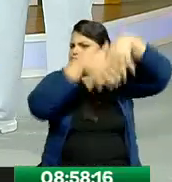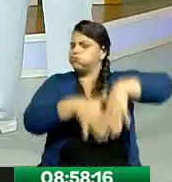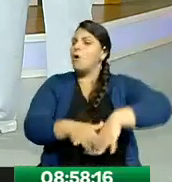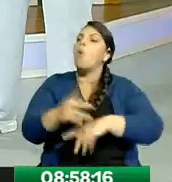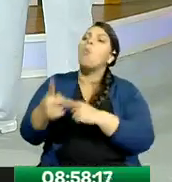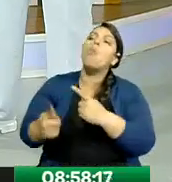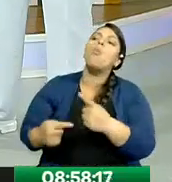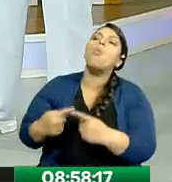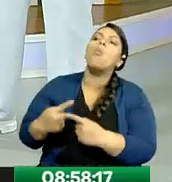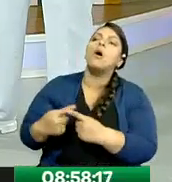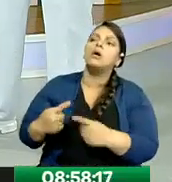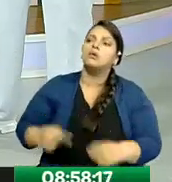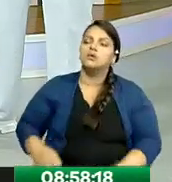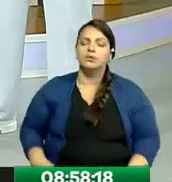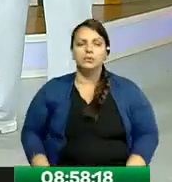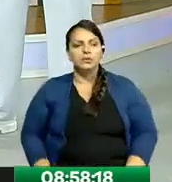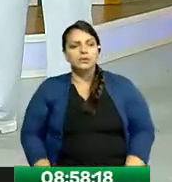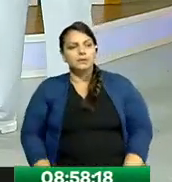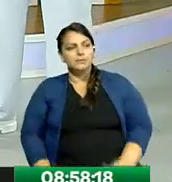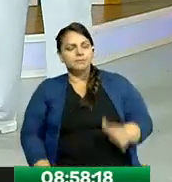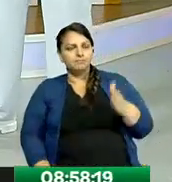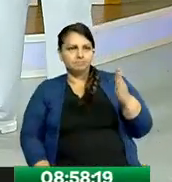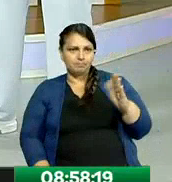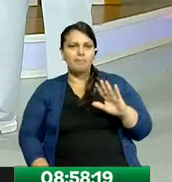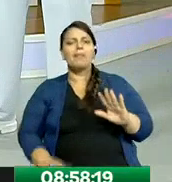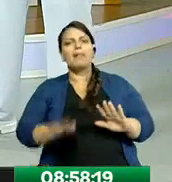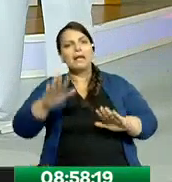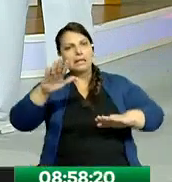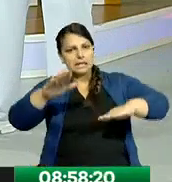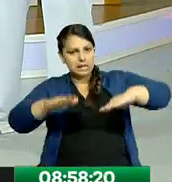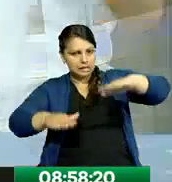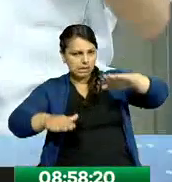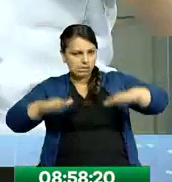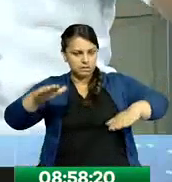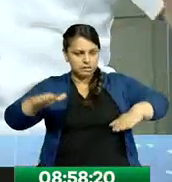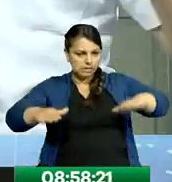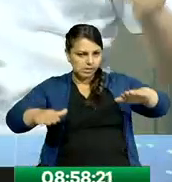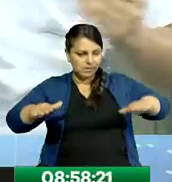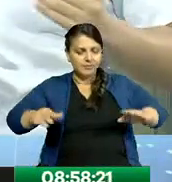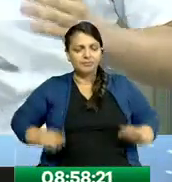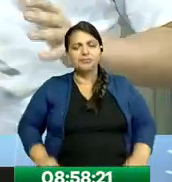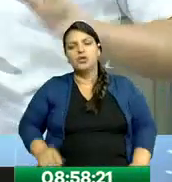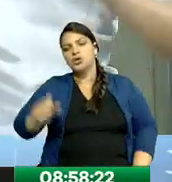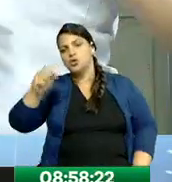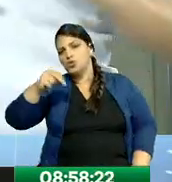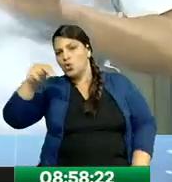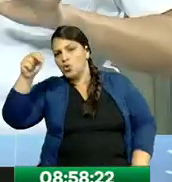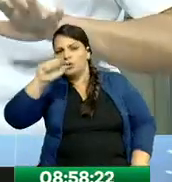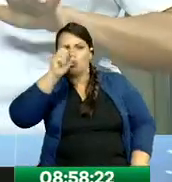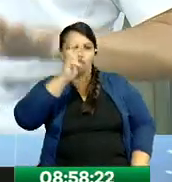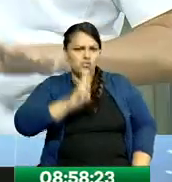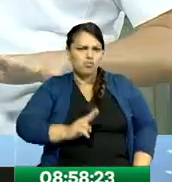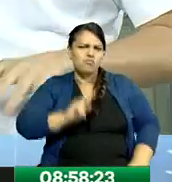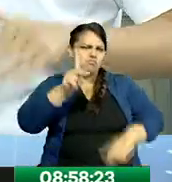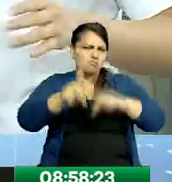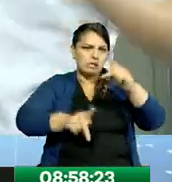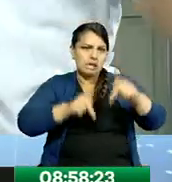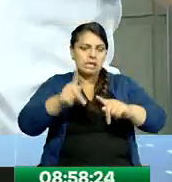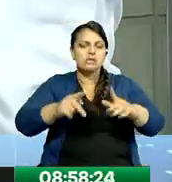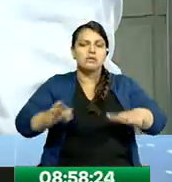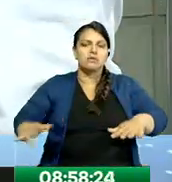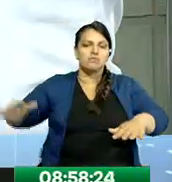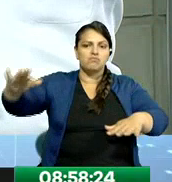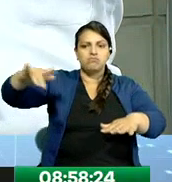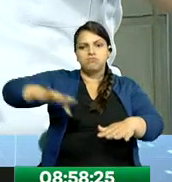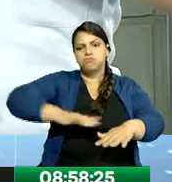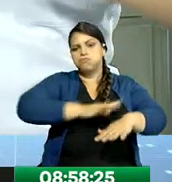que respecta a oleaje, vamos a tener un oleaje constante, tanto por el noroeste como por el suroeste. Actualmente, hoy, estamos con un